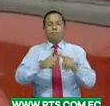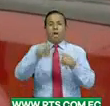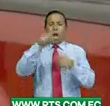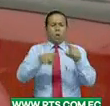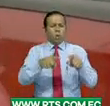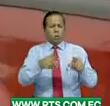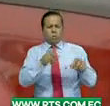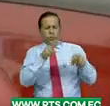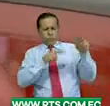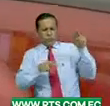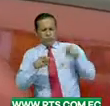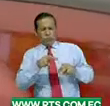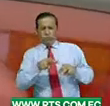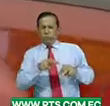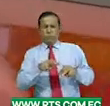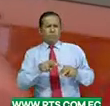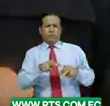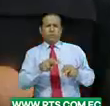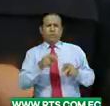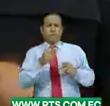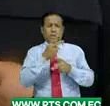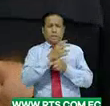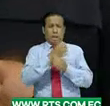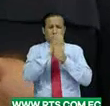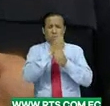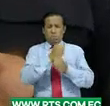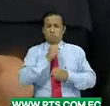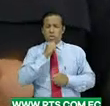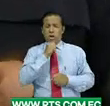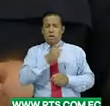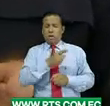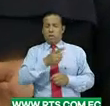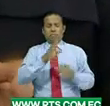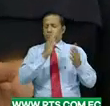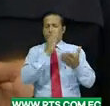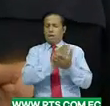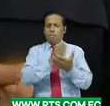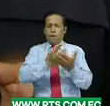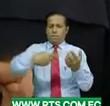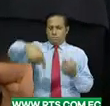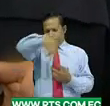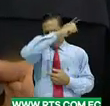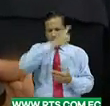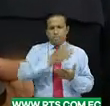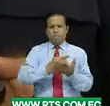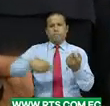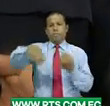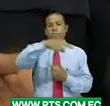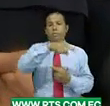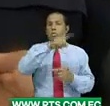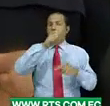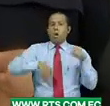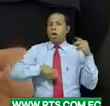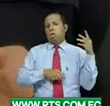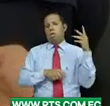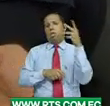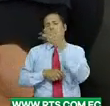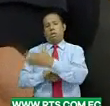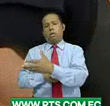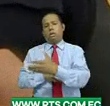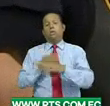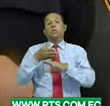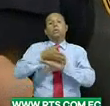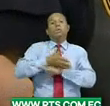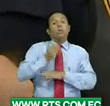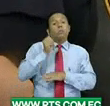porque lamentablemente no se encontraba su vehículo en la capacidad suficiente de poder salir de aquí, y 5 citaciones al